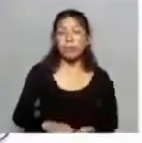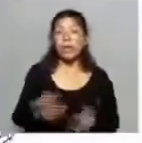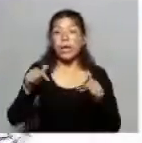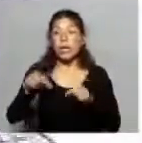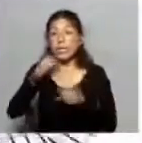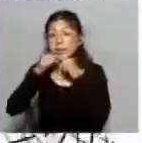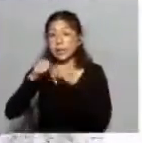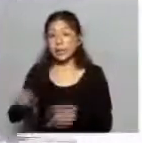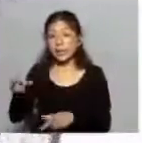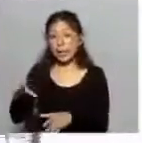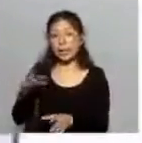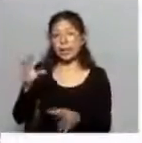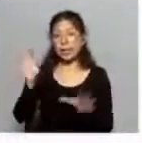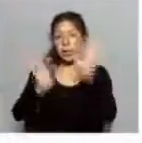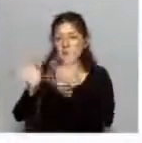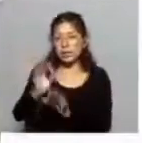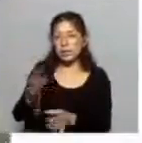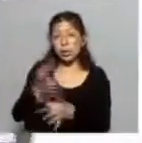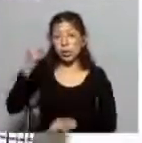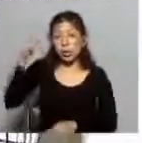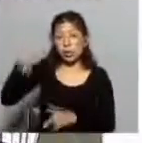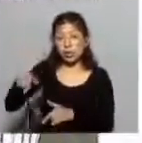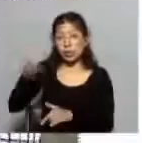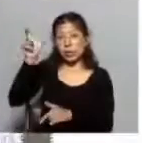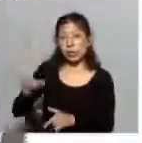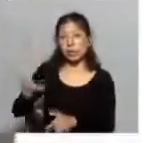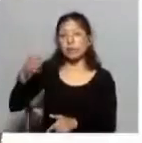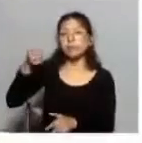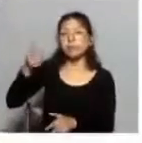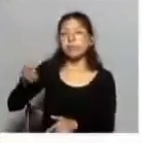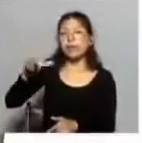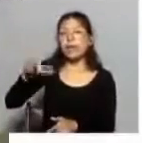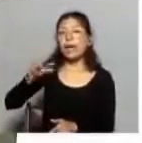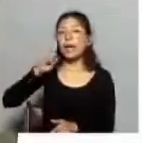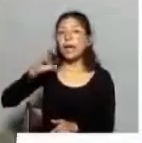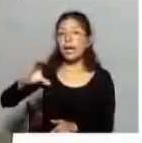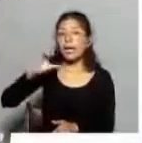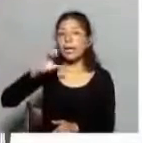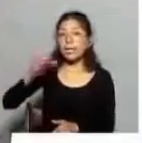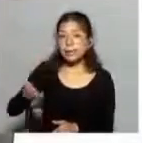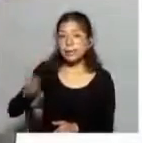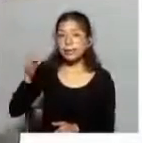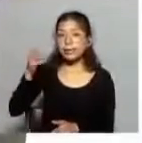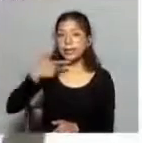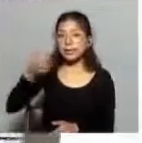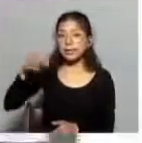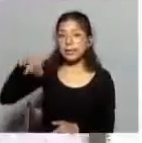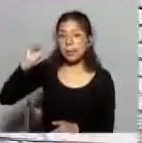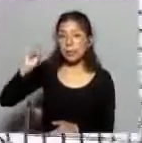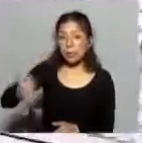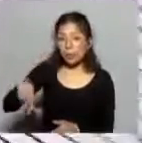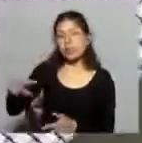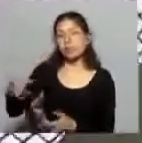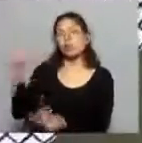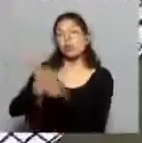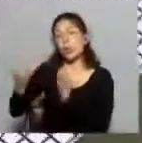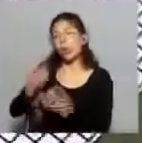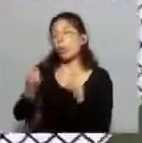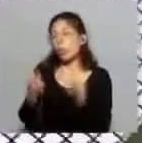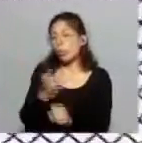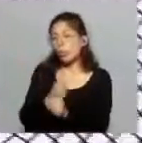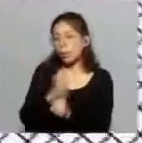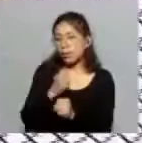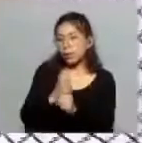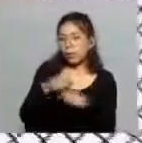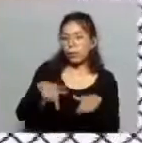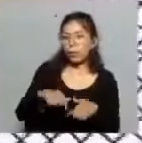provincia Alicia Zamora porque bueno Esto está planificado para que se haga y llegue a todos los docentes del interior sobre todo profesora así